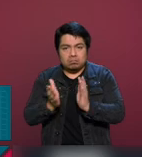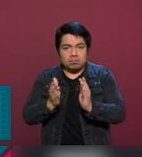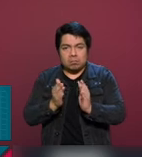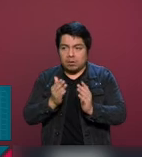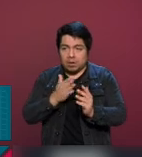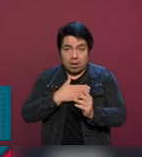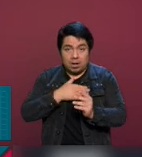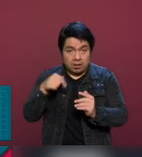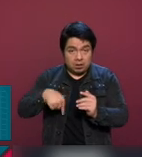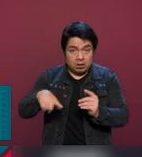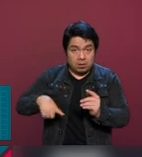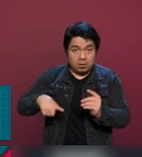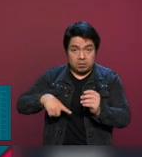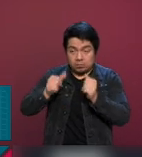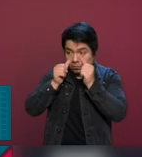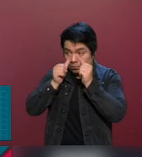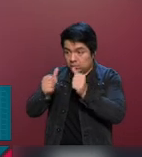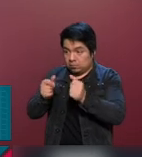estamos pendientes,